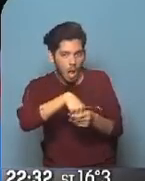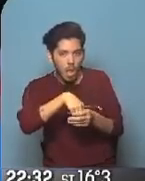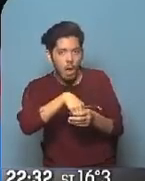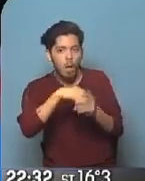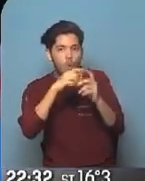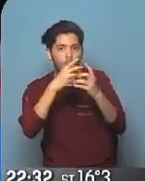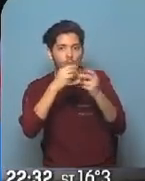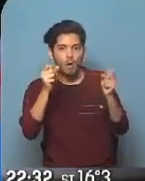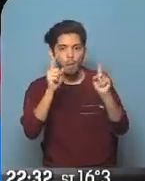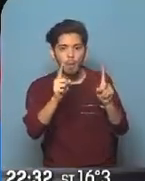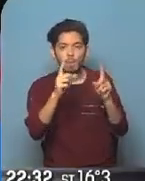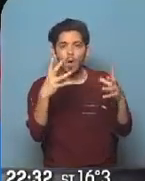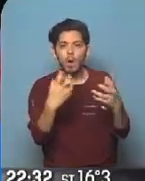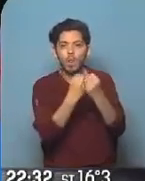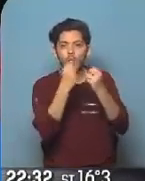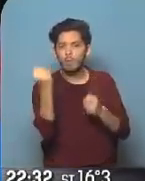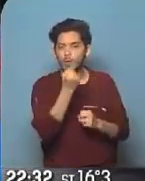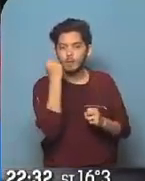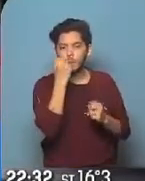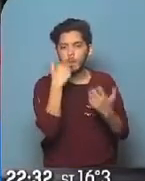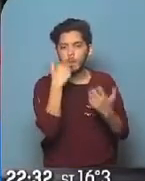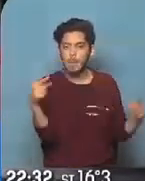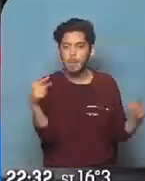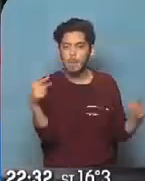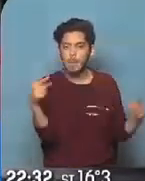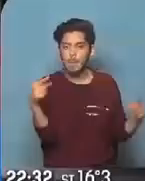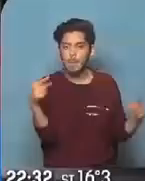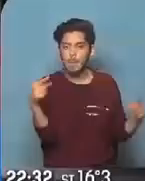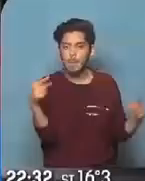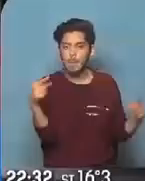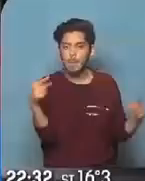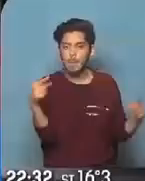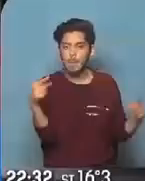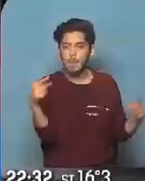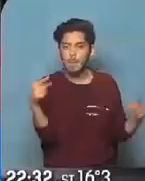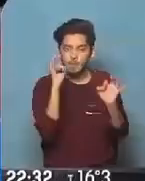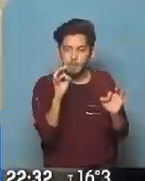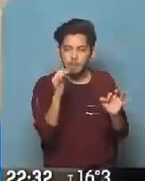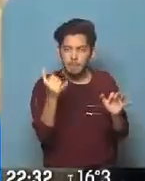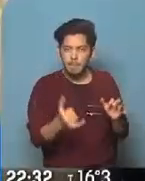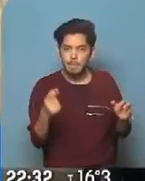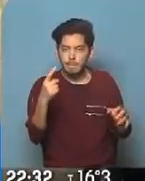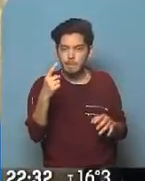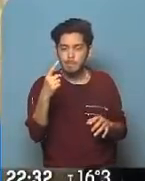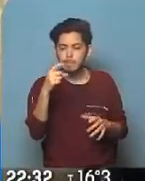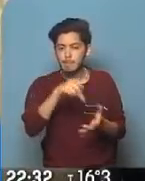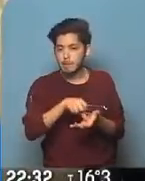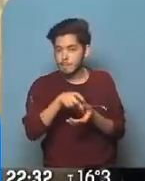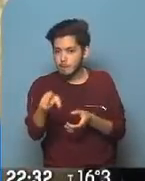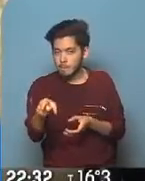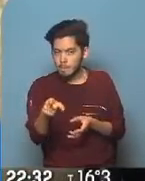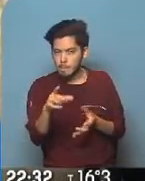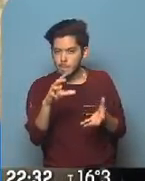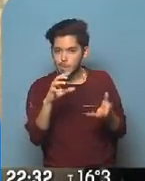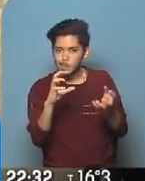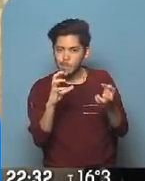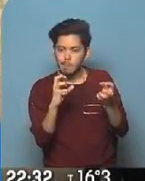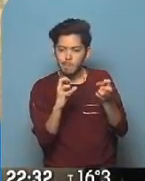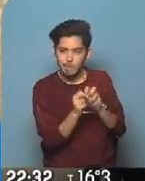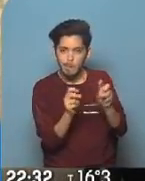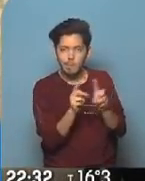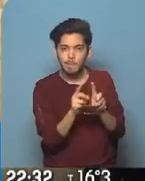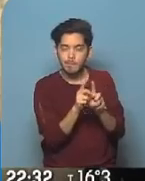ese tratado clave incrementará las tensiones ya existentes con ese país. La desestabilización derivada de la